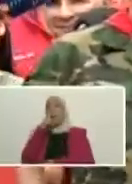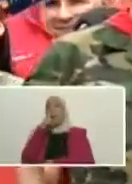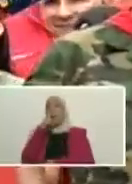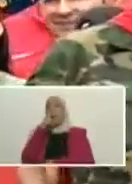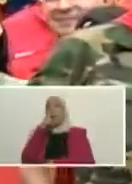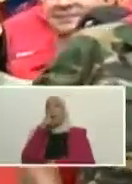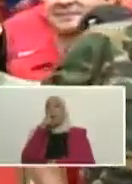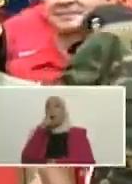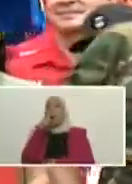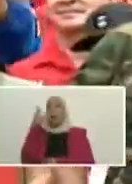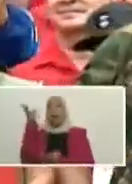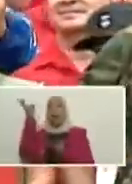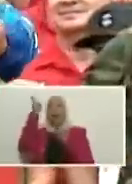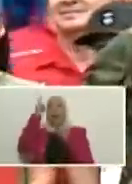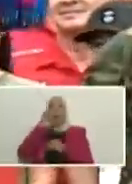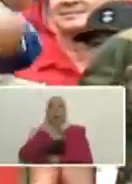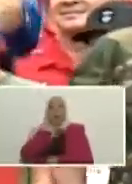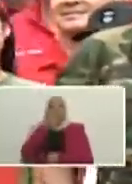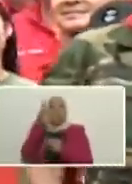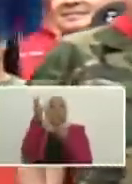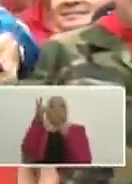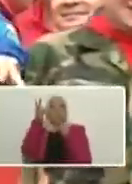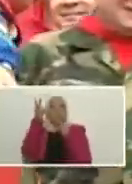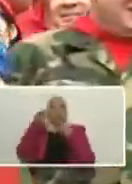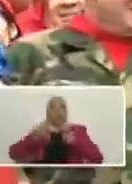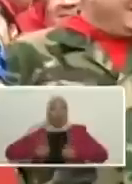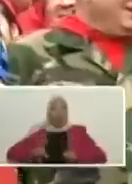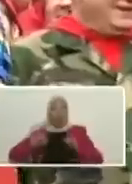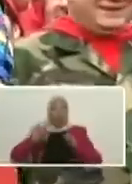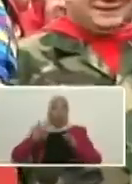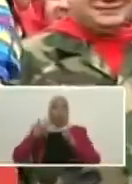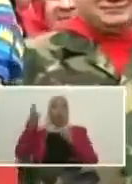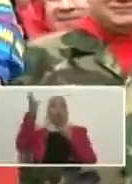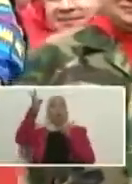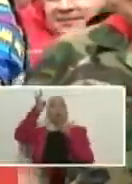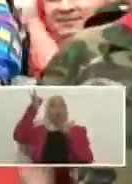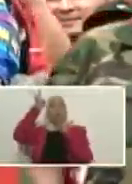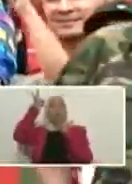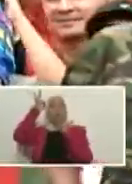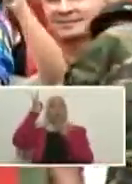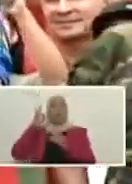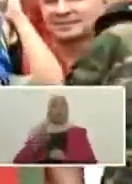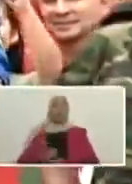el cacique brazo duro, hijo de Guaycaipuro.